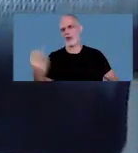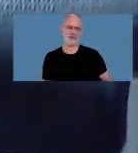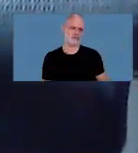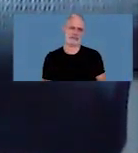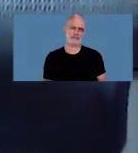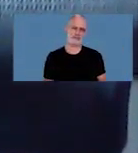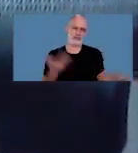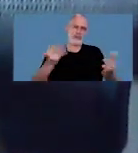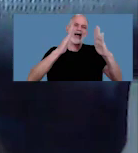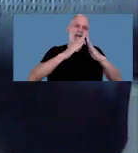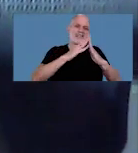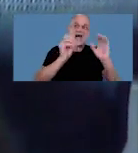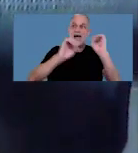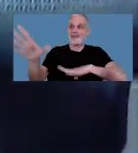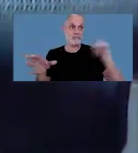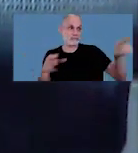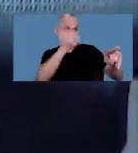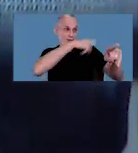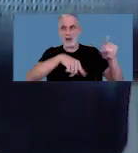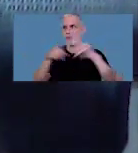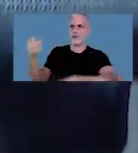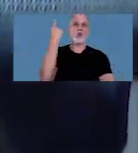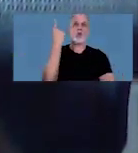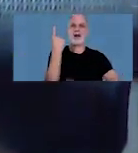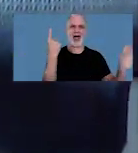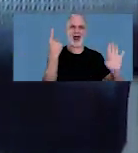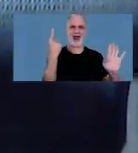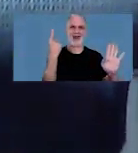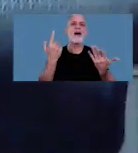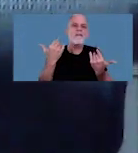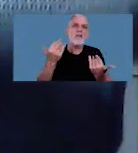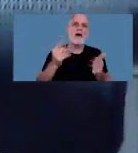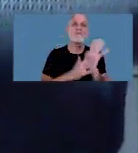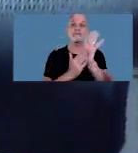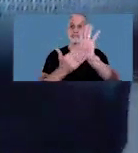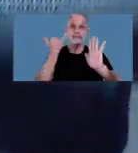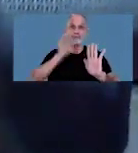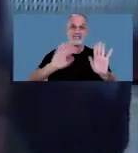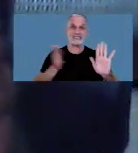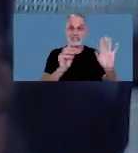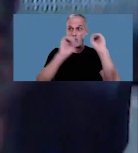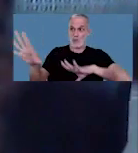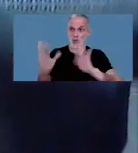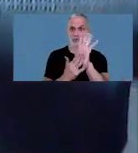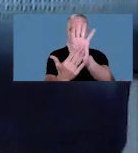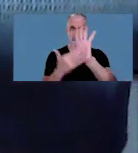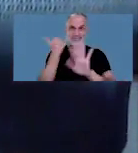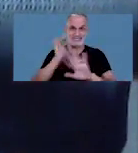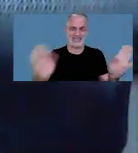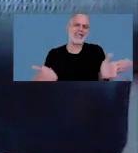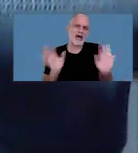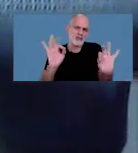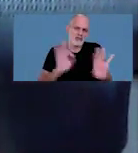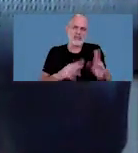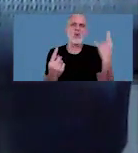cambia la casa habitación. O sea, basta que tengas una y que puedas acreditar de alguna manera que te mudaste, eso está